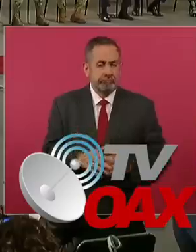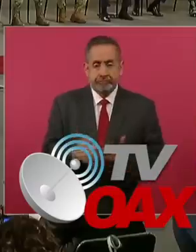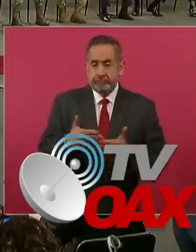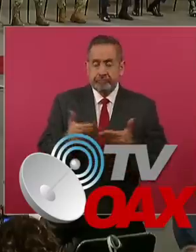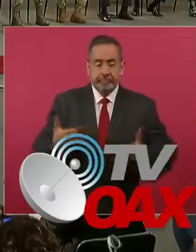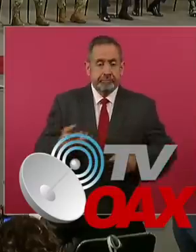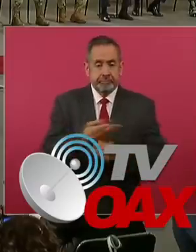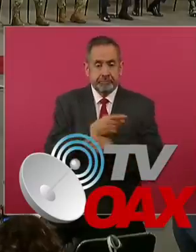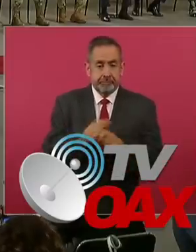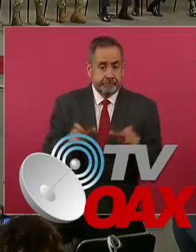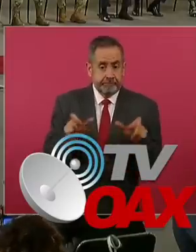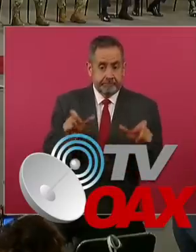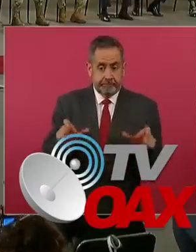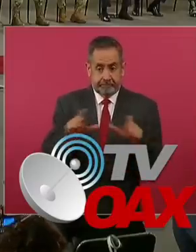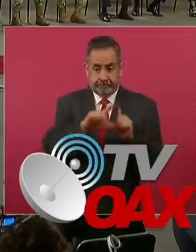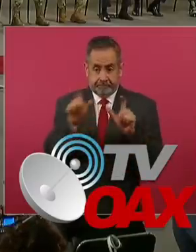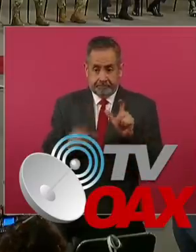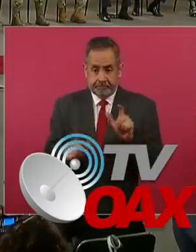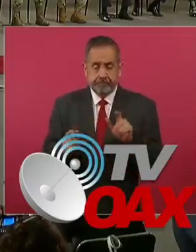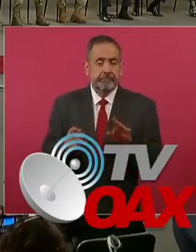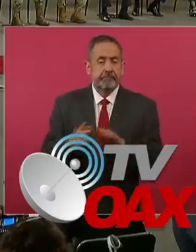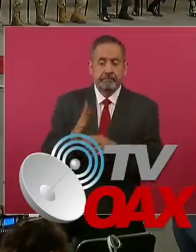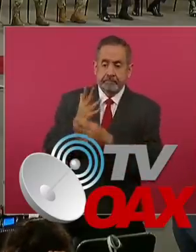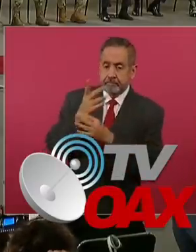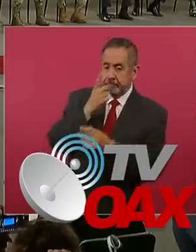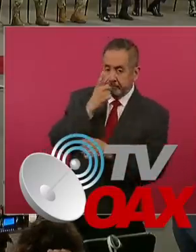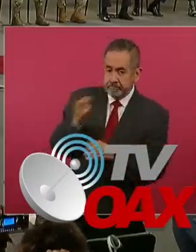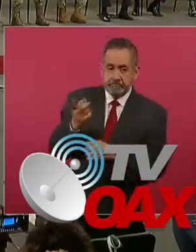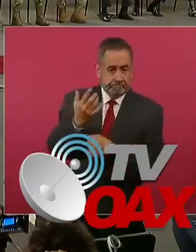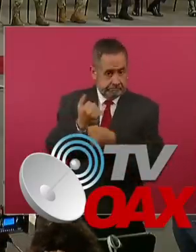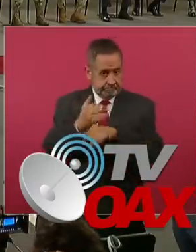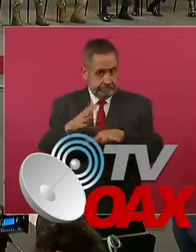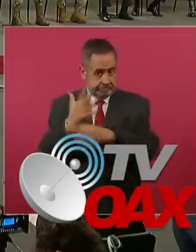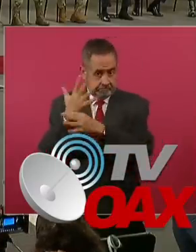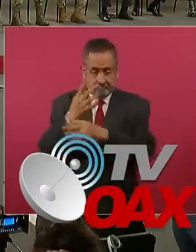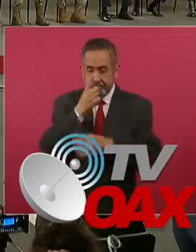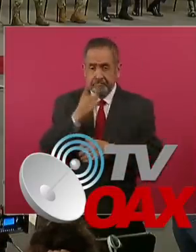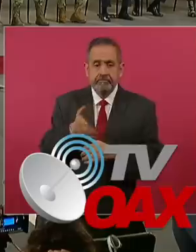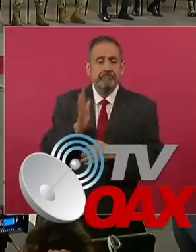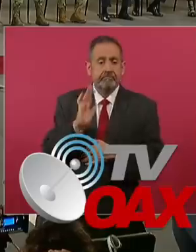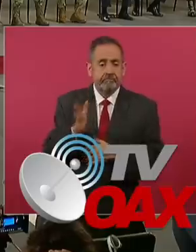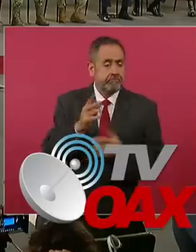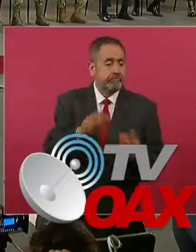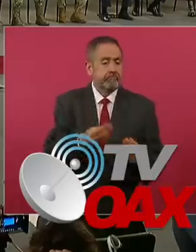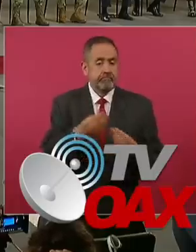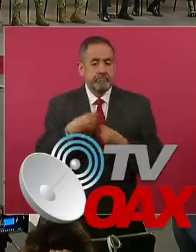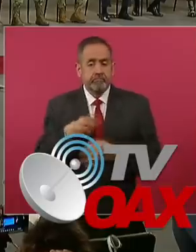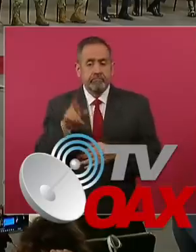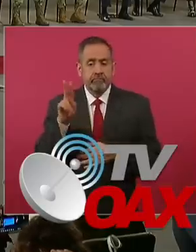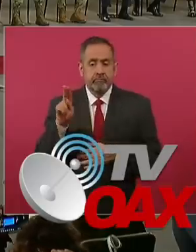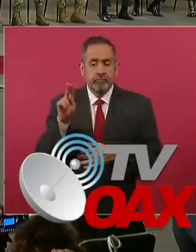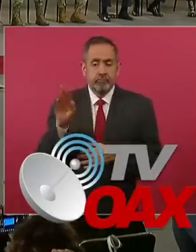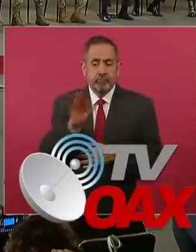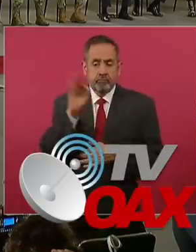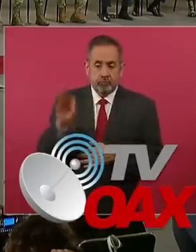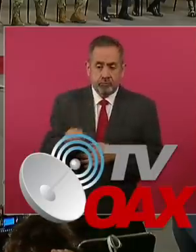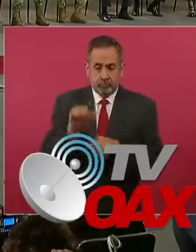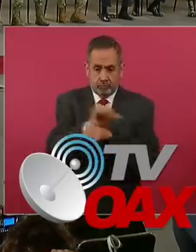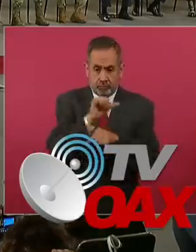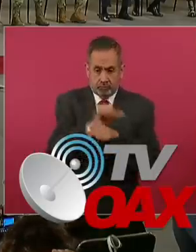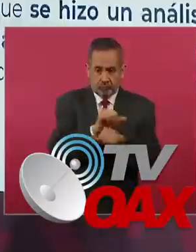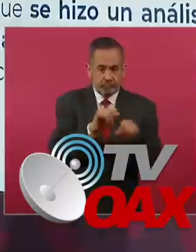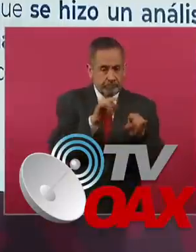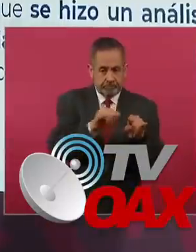La Guardia Nacional dice, ellos informan que han recibido más del 80% de los